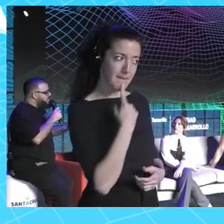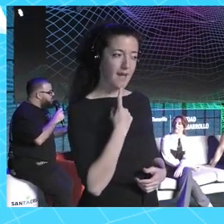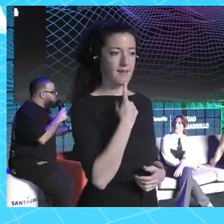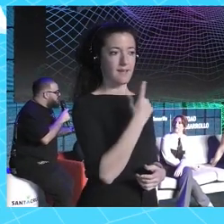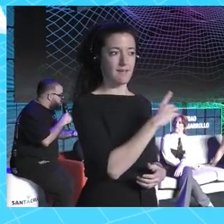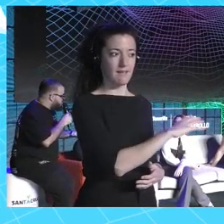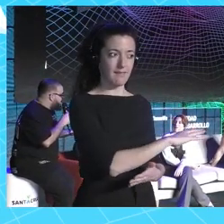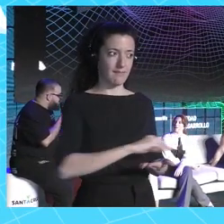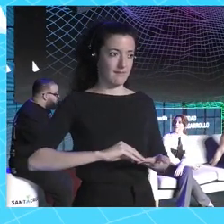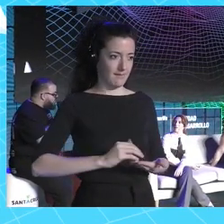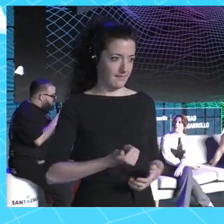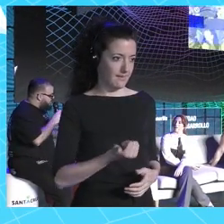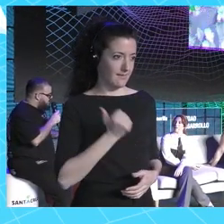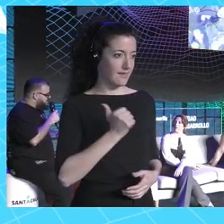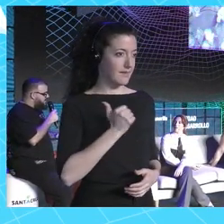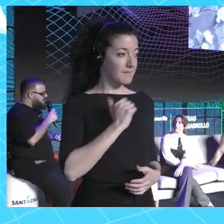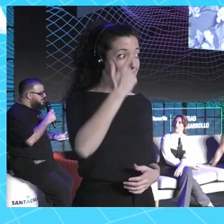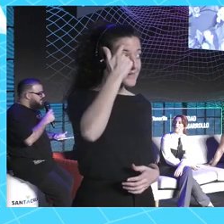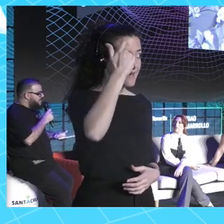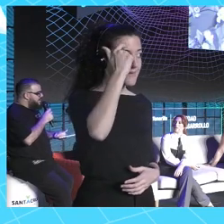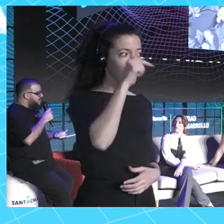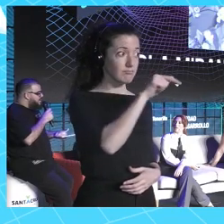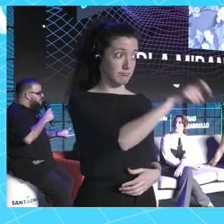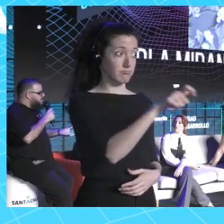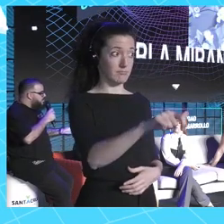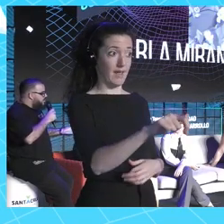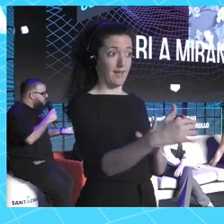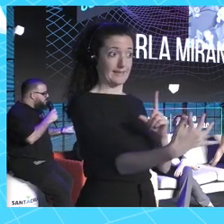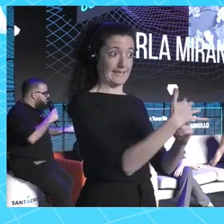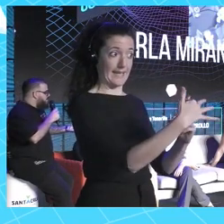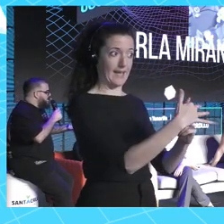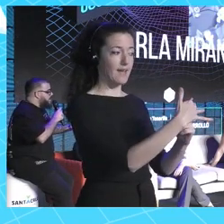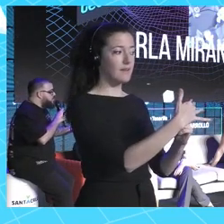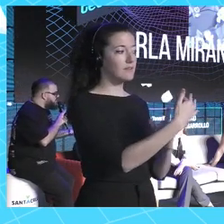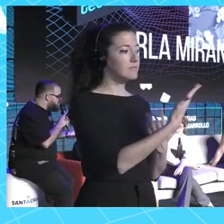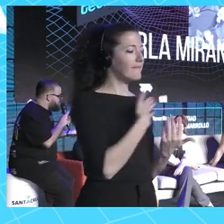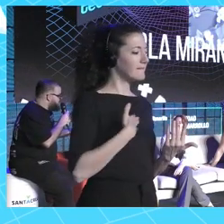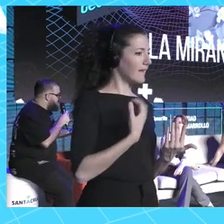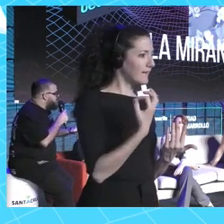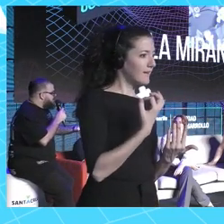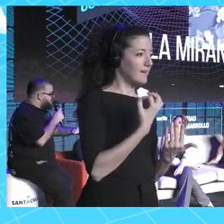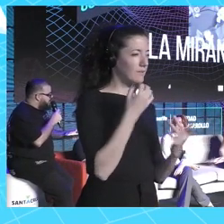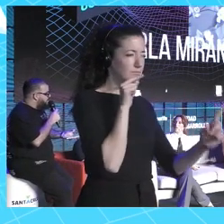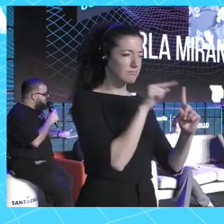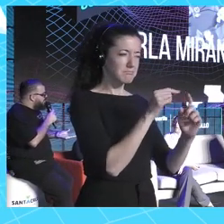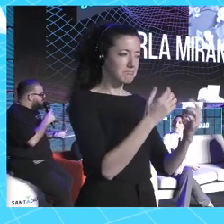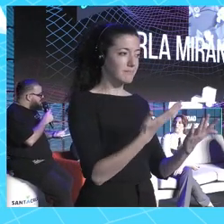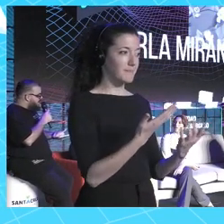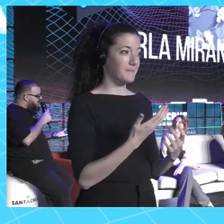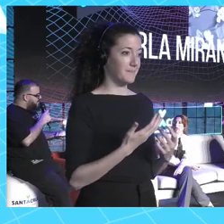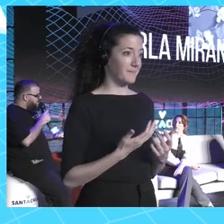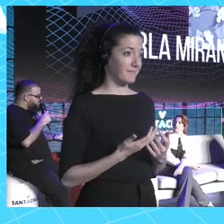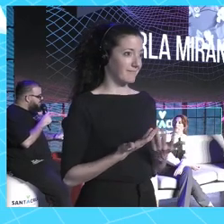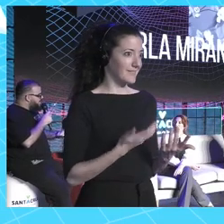Qué contenido objetivo quiere vuestra audiencia y o sea en qué posición os deja a los creadores de contenido